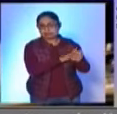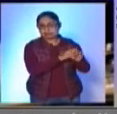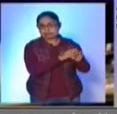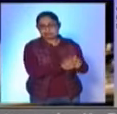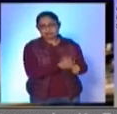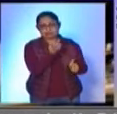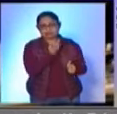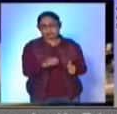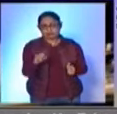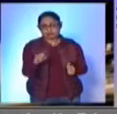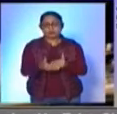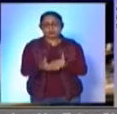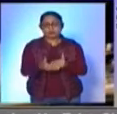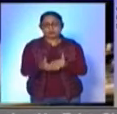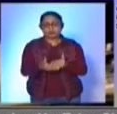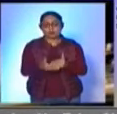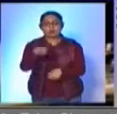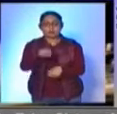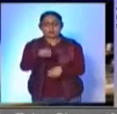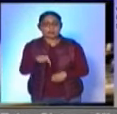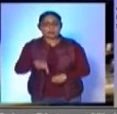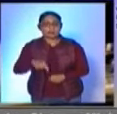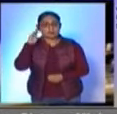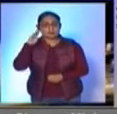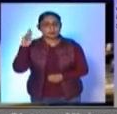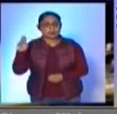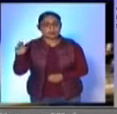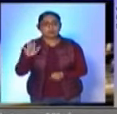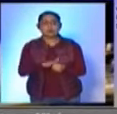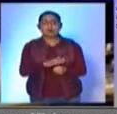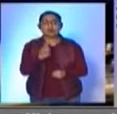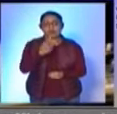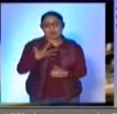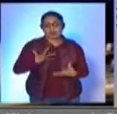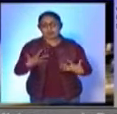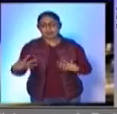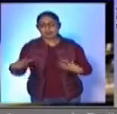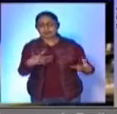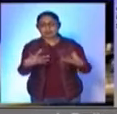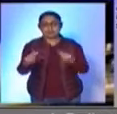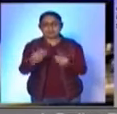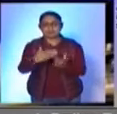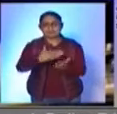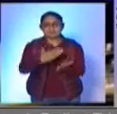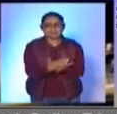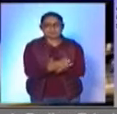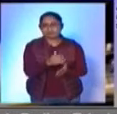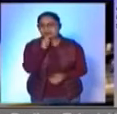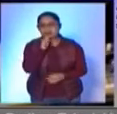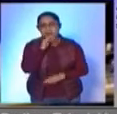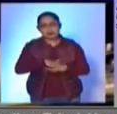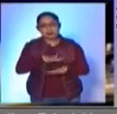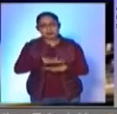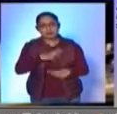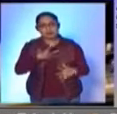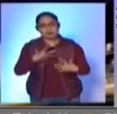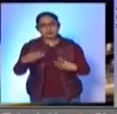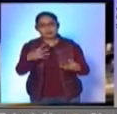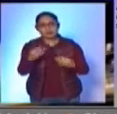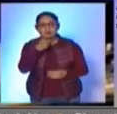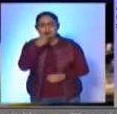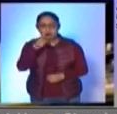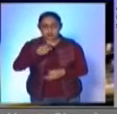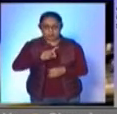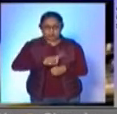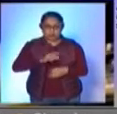próxima semana en Michoacán. Esto debido a que los contagios no paran. Así lo anunció el día de hoy el gobernador